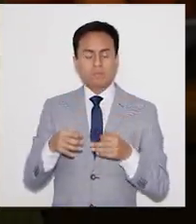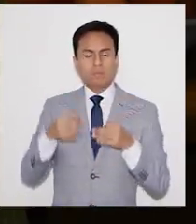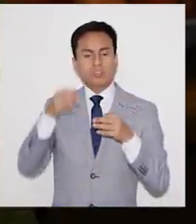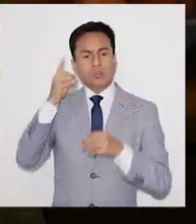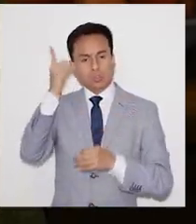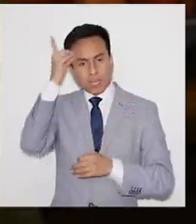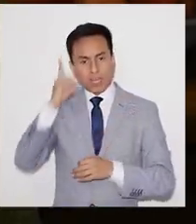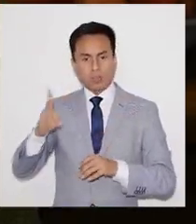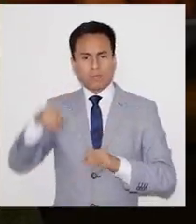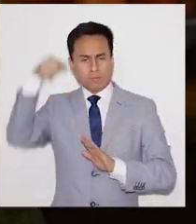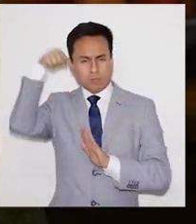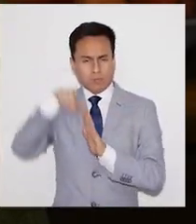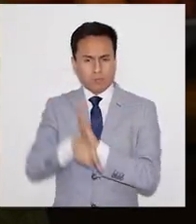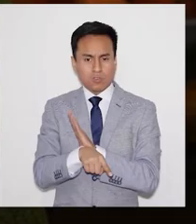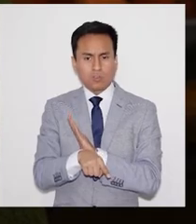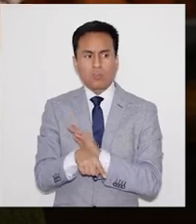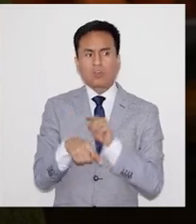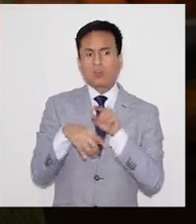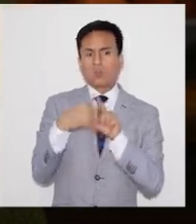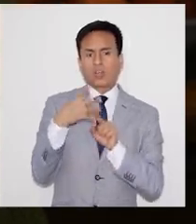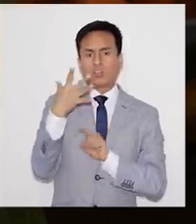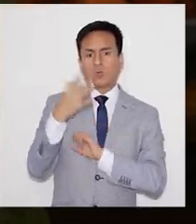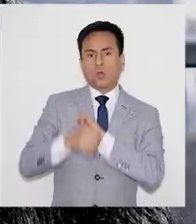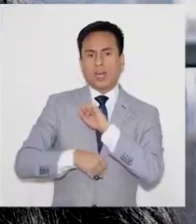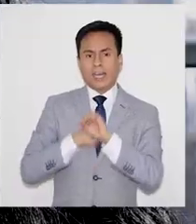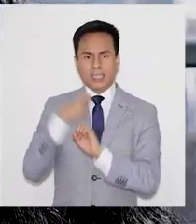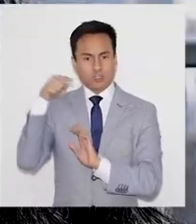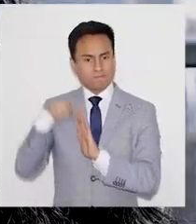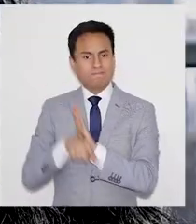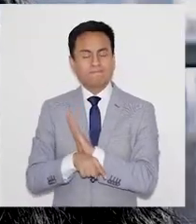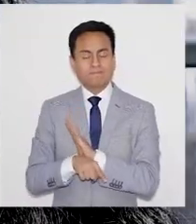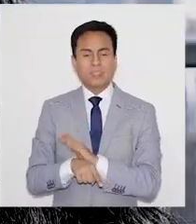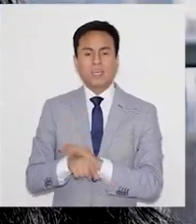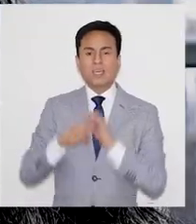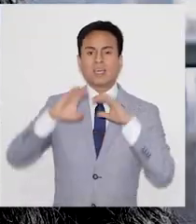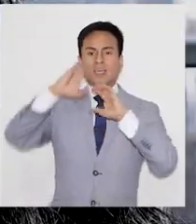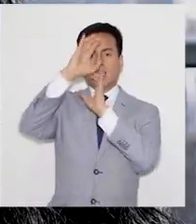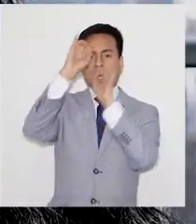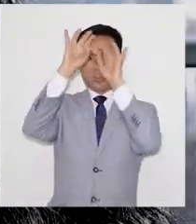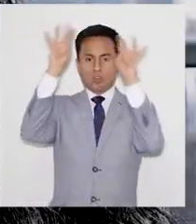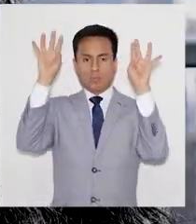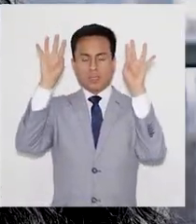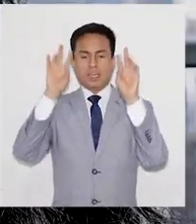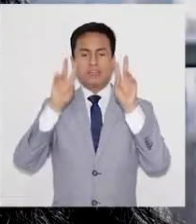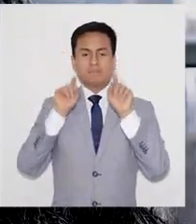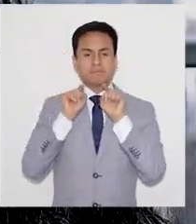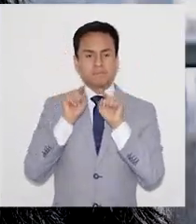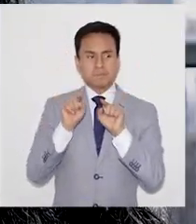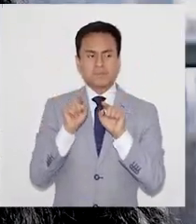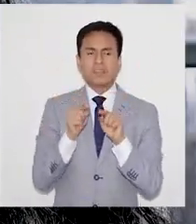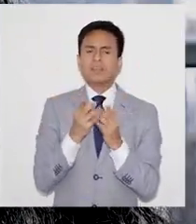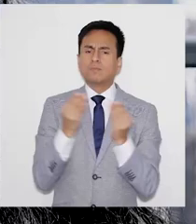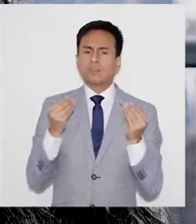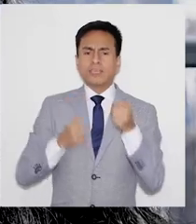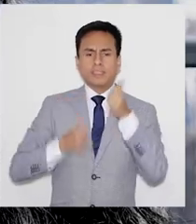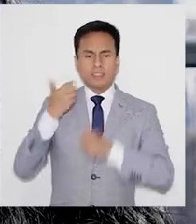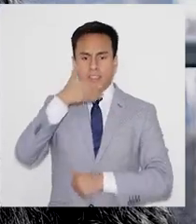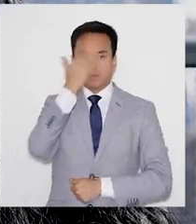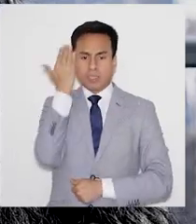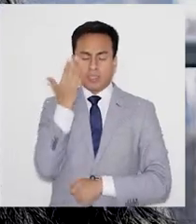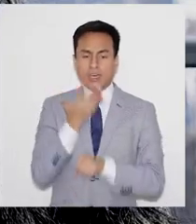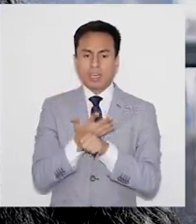doctorado puro y duro de 4 o 5 años. Bueno, la astronomía, como varias otras